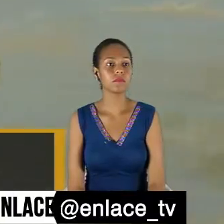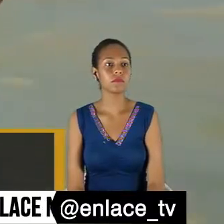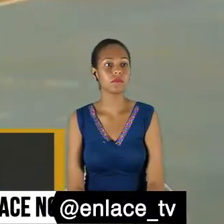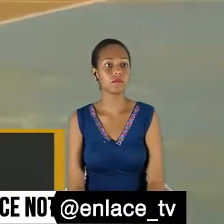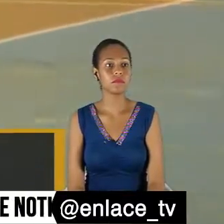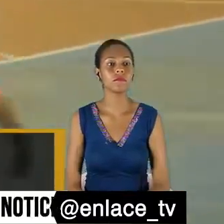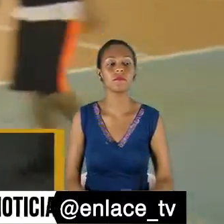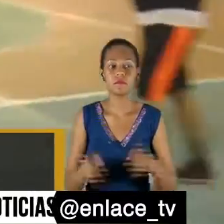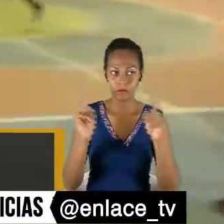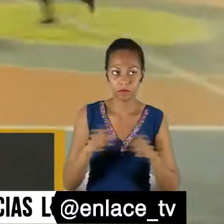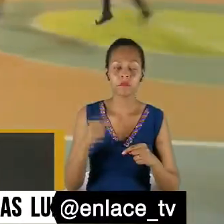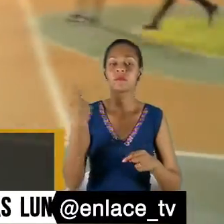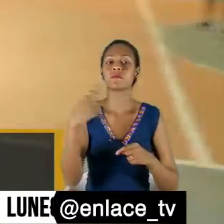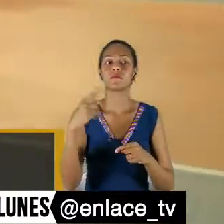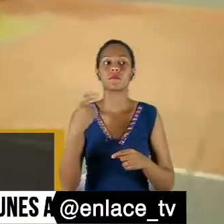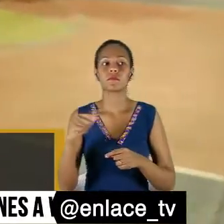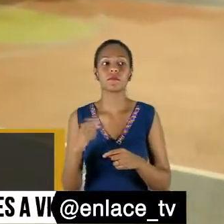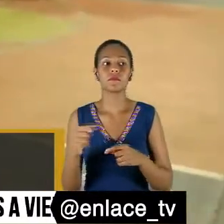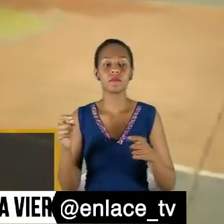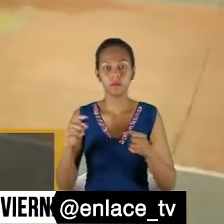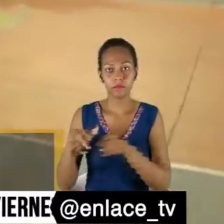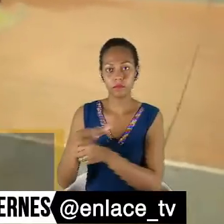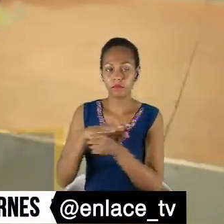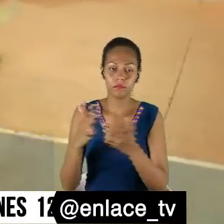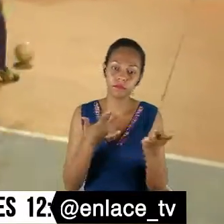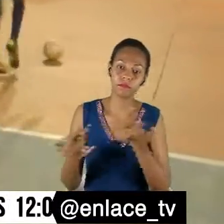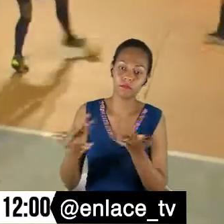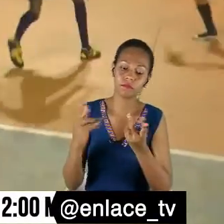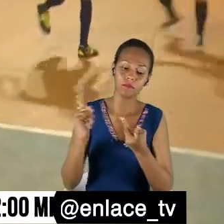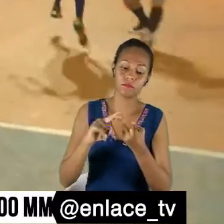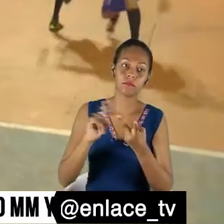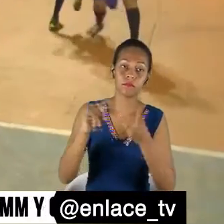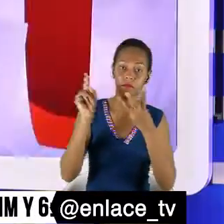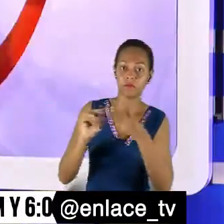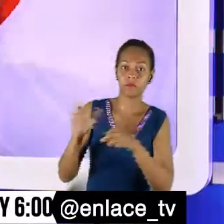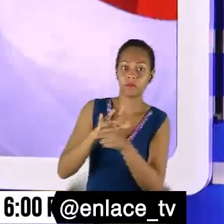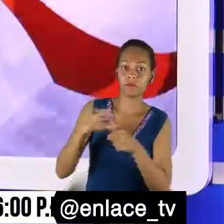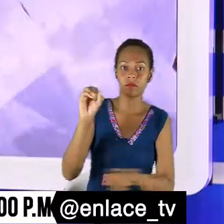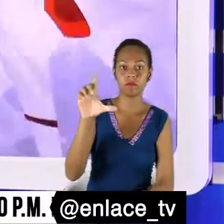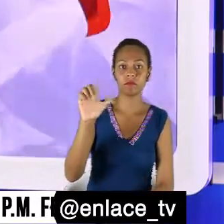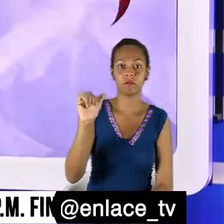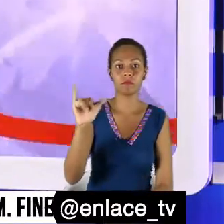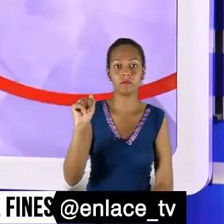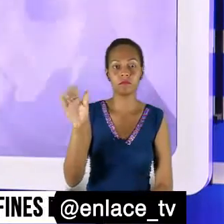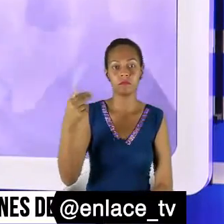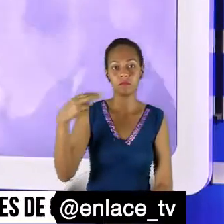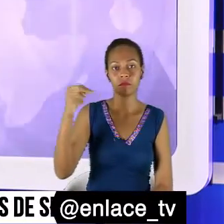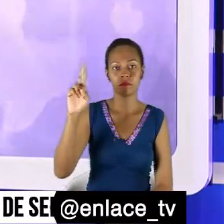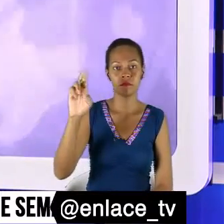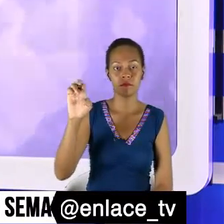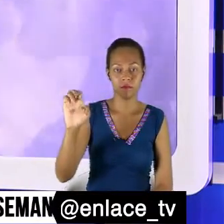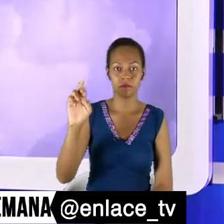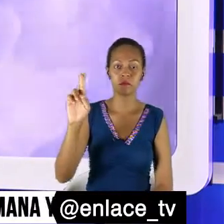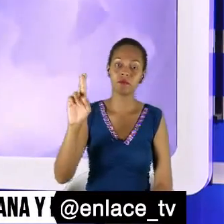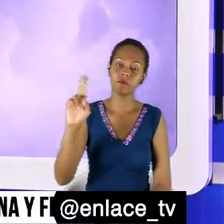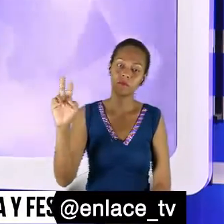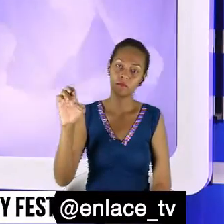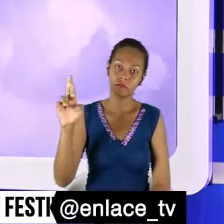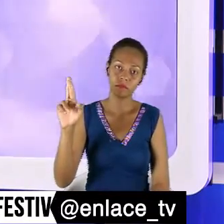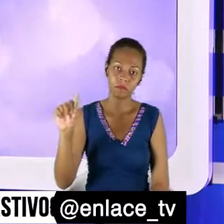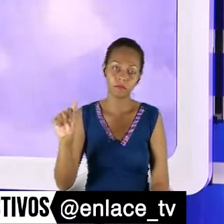también se utilizarán las canchas del barrio La Esperanza y Olaya Herrera. Qué bien, mitad de semana y